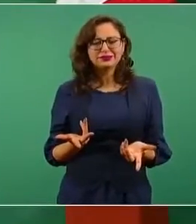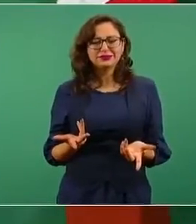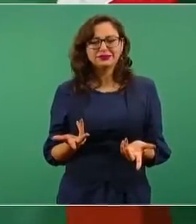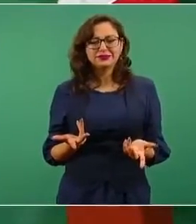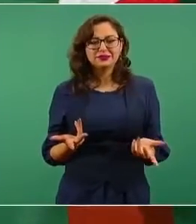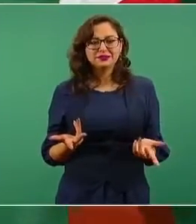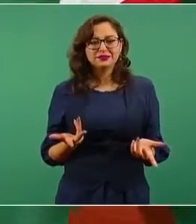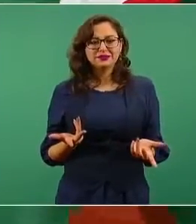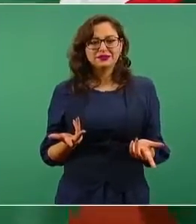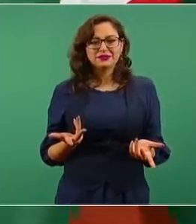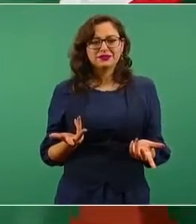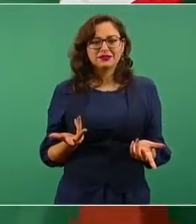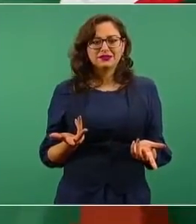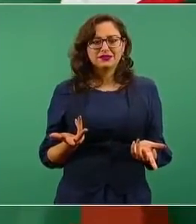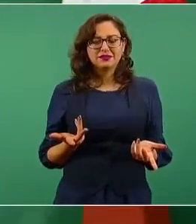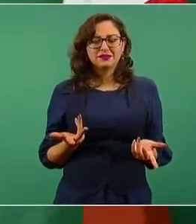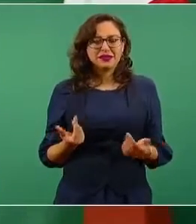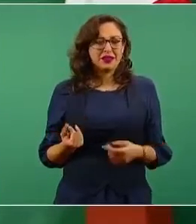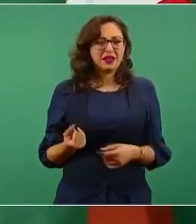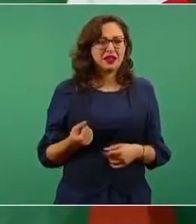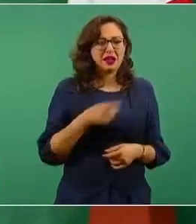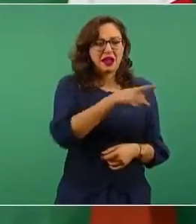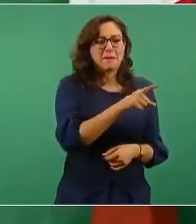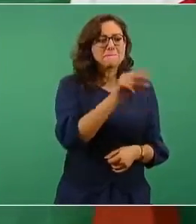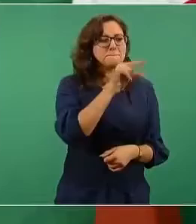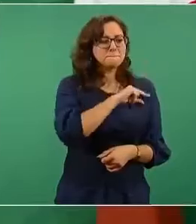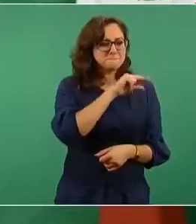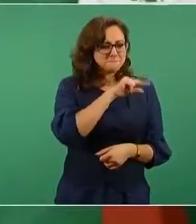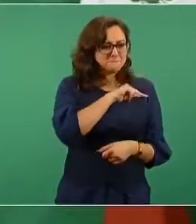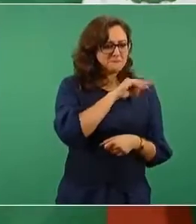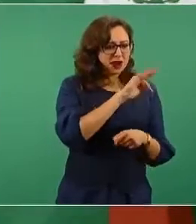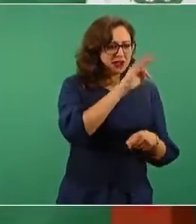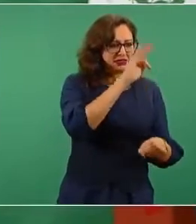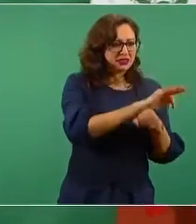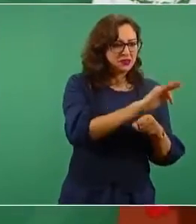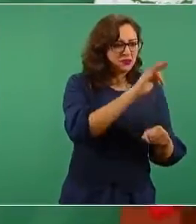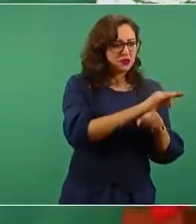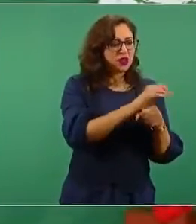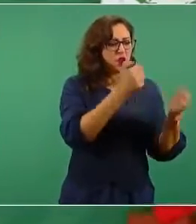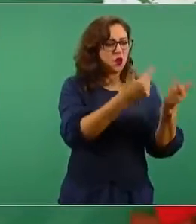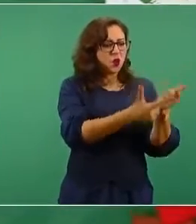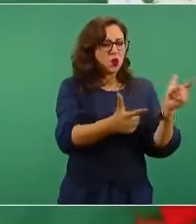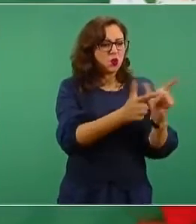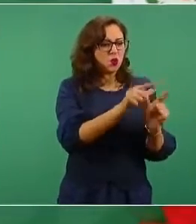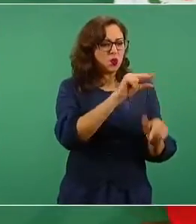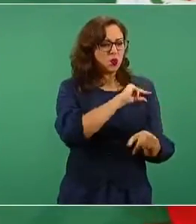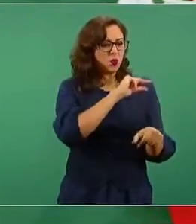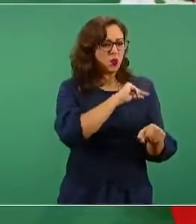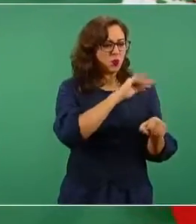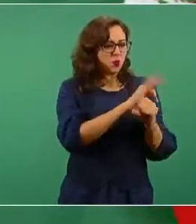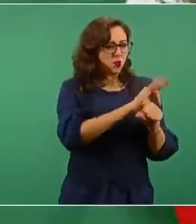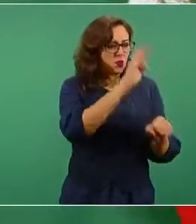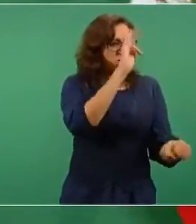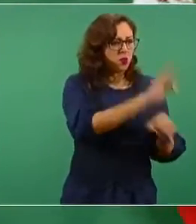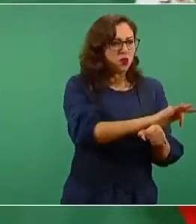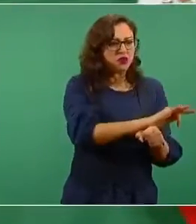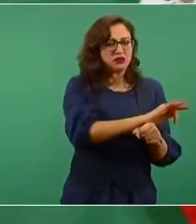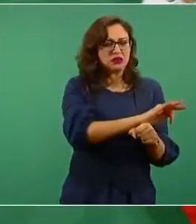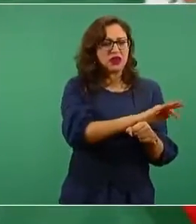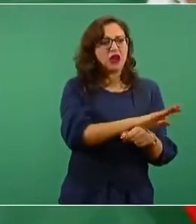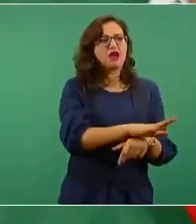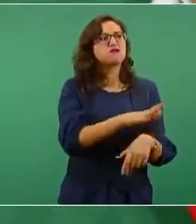por defender intereses particulares o de grupo se le pide a un gobierno